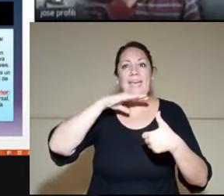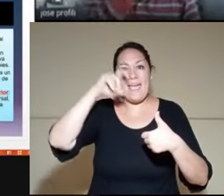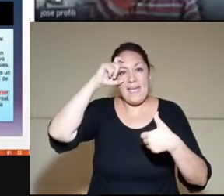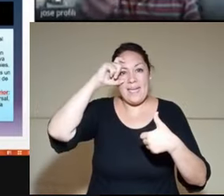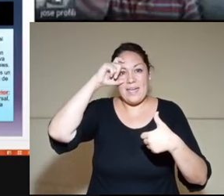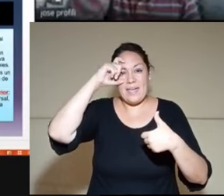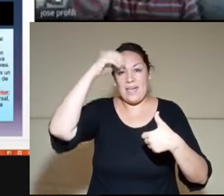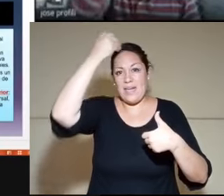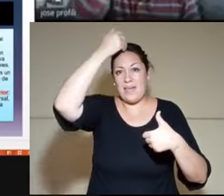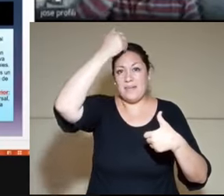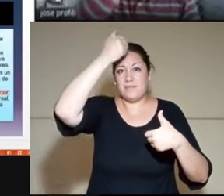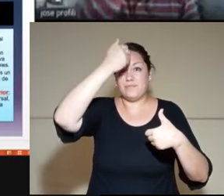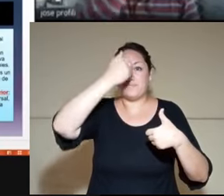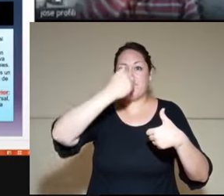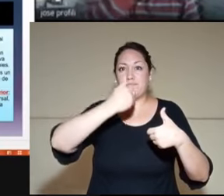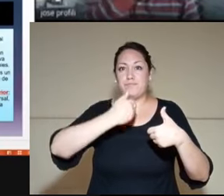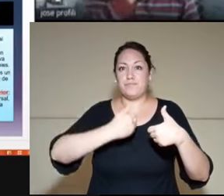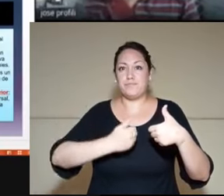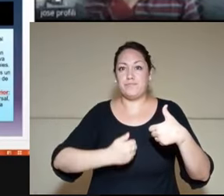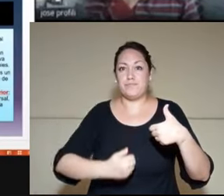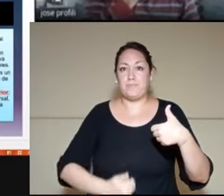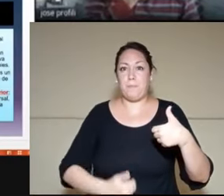la mitad, hago este